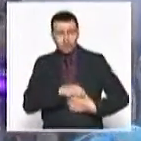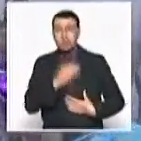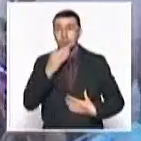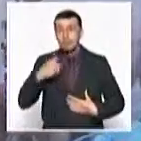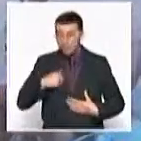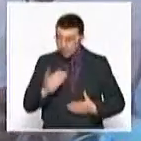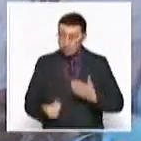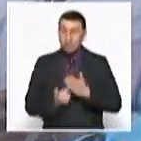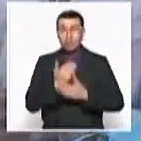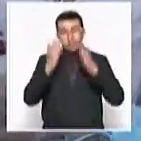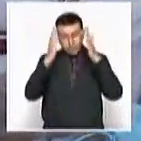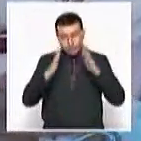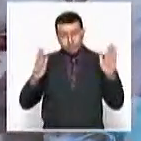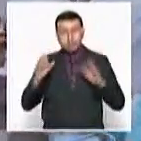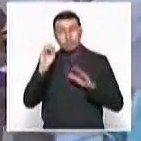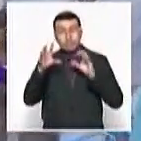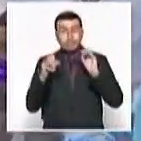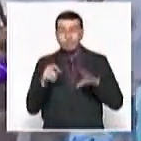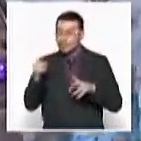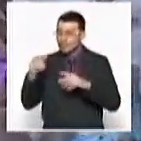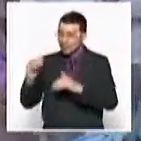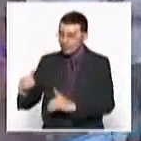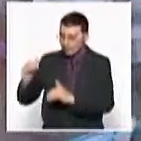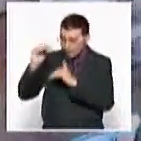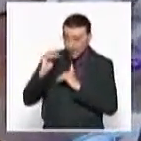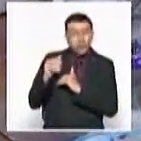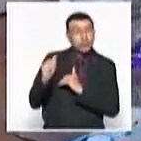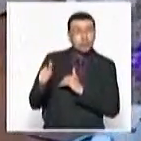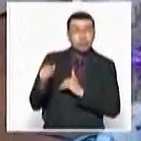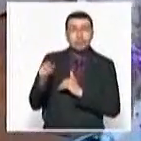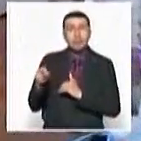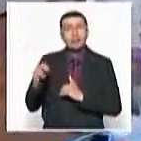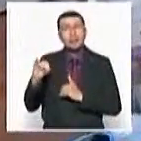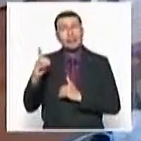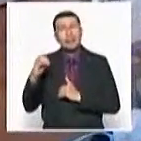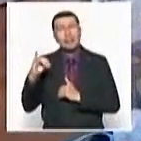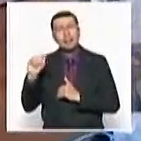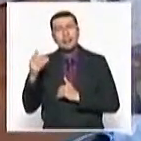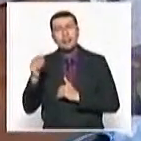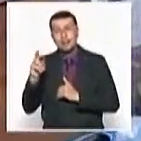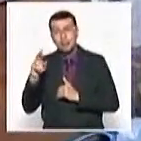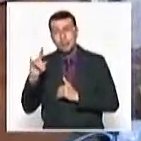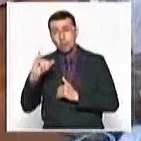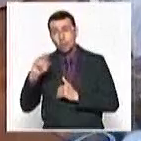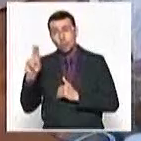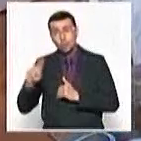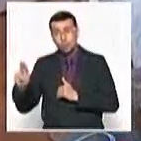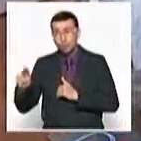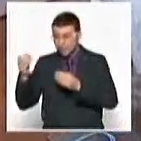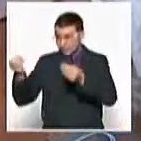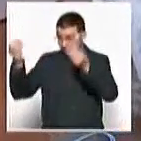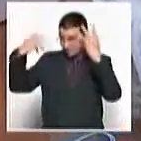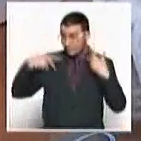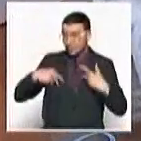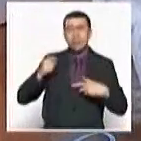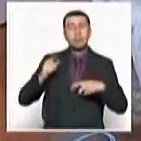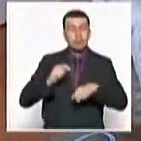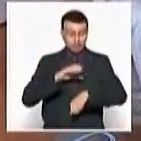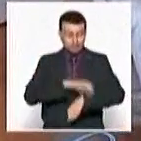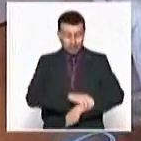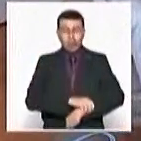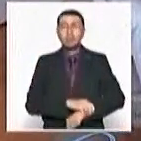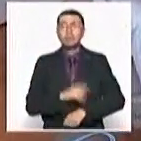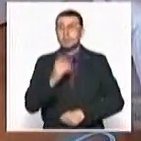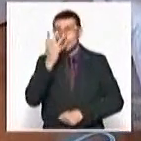Navidad este regalo que me dio Nidia Ruiz y este pendón, este prendedor con